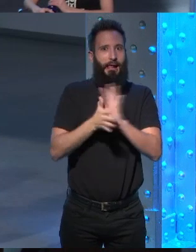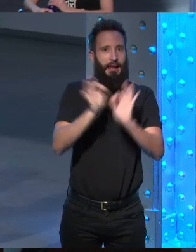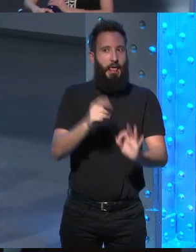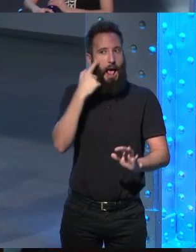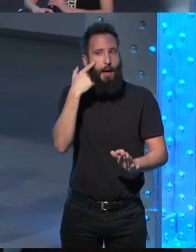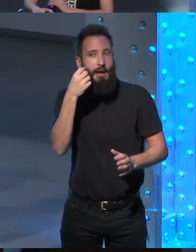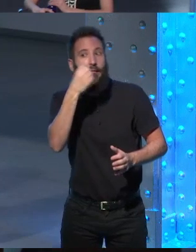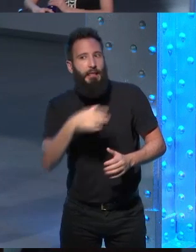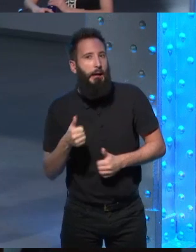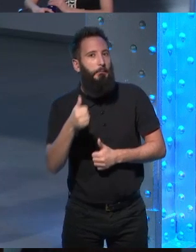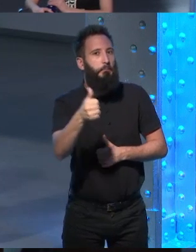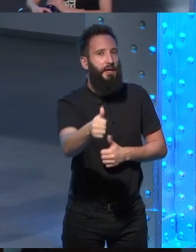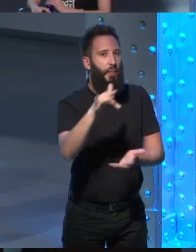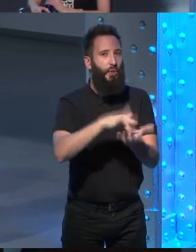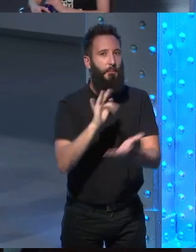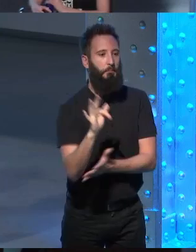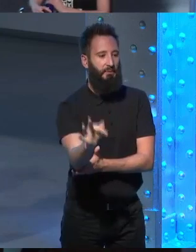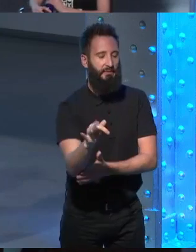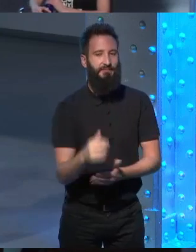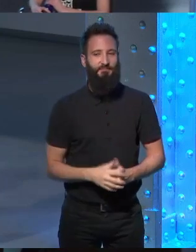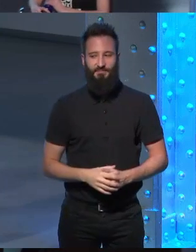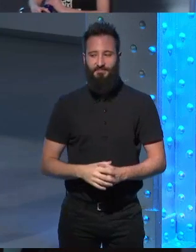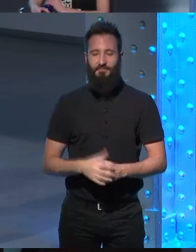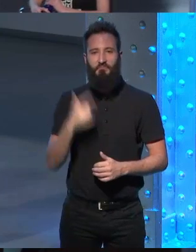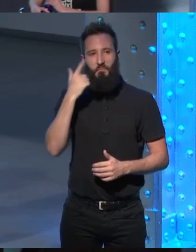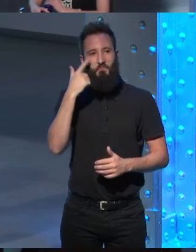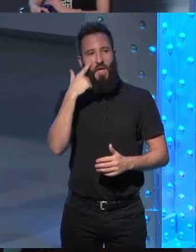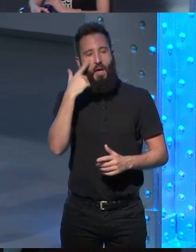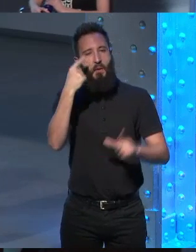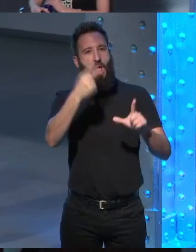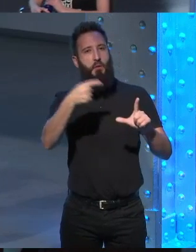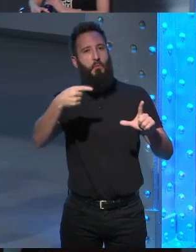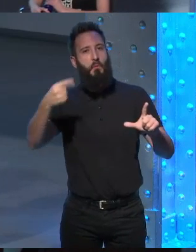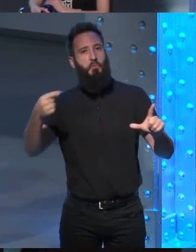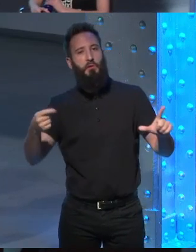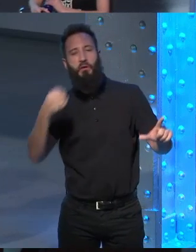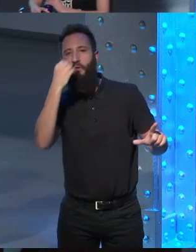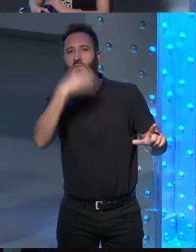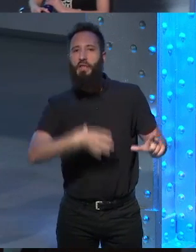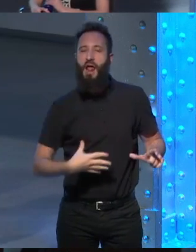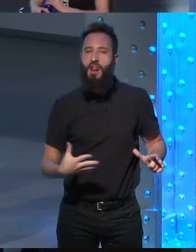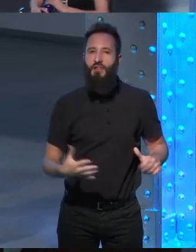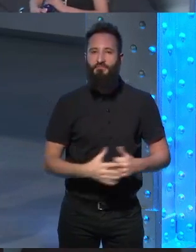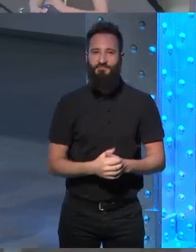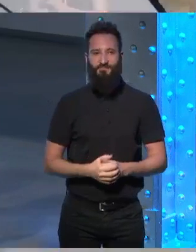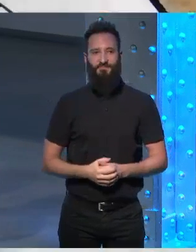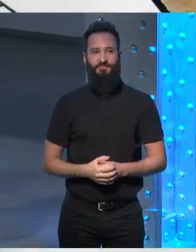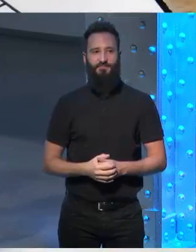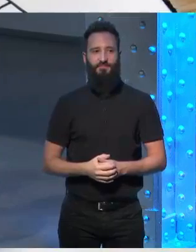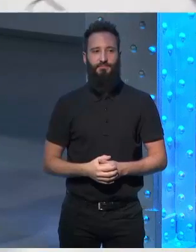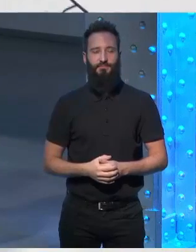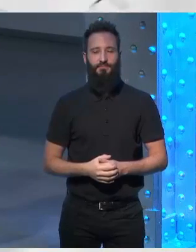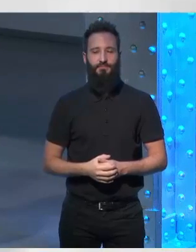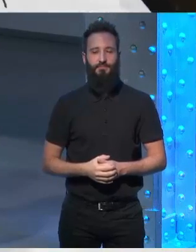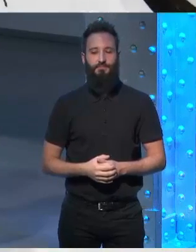te voy a dar paso. Pero sí, vamos a ver cómo vamos con los dibujos de Enrique. Sí,